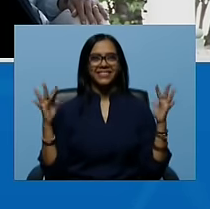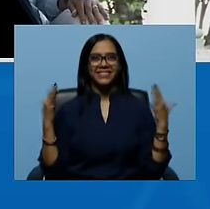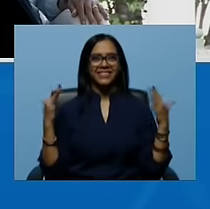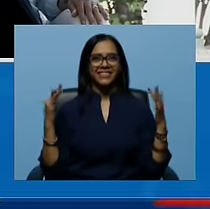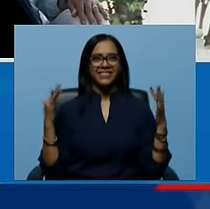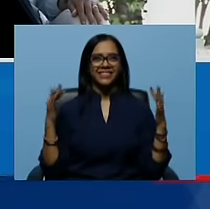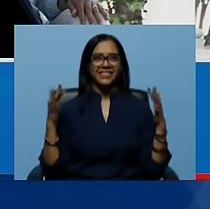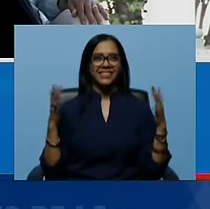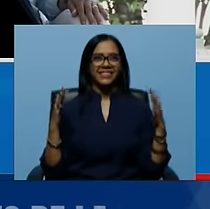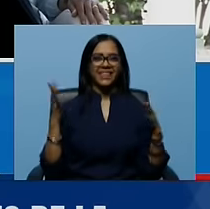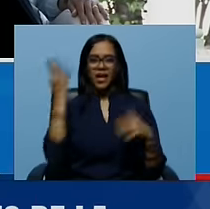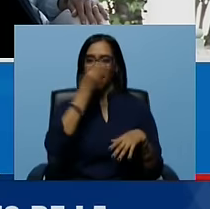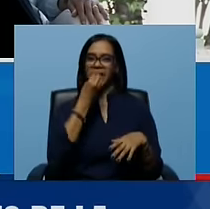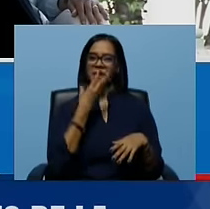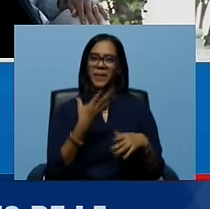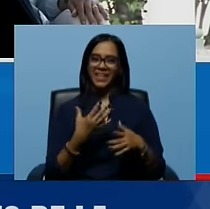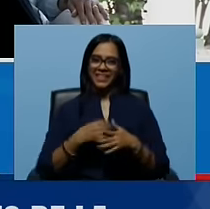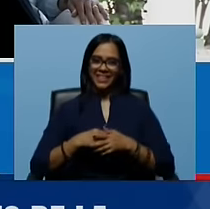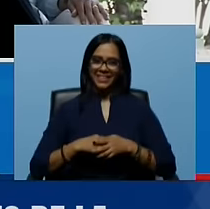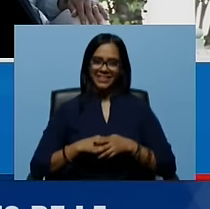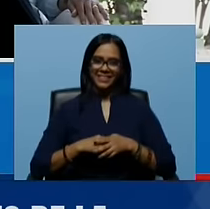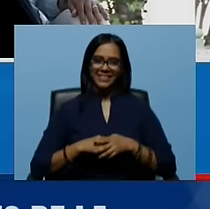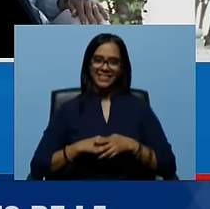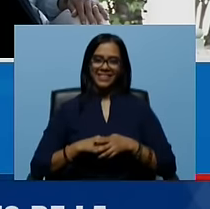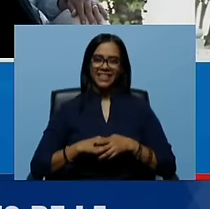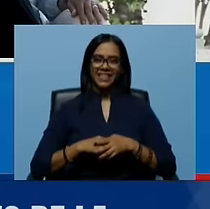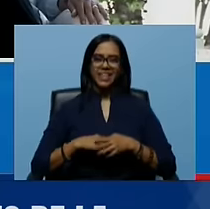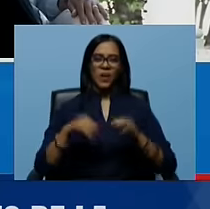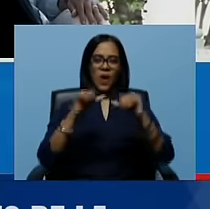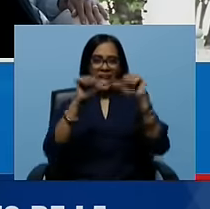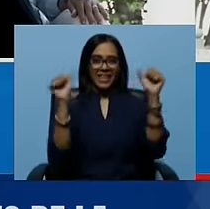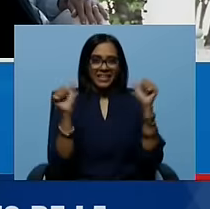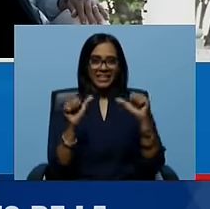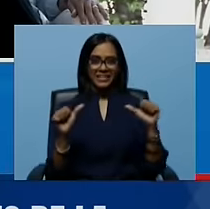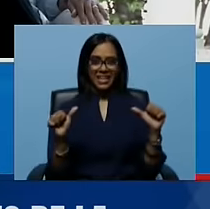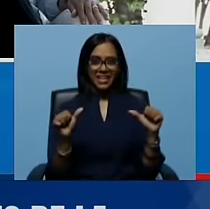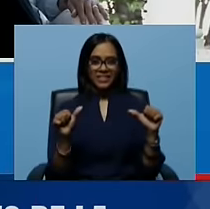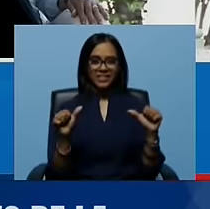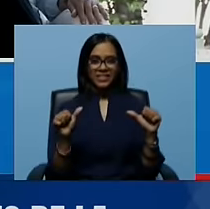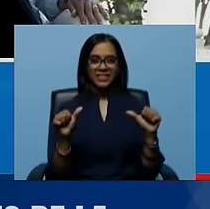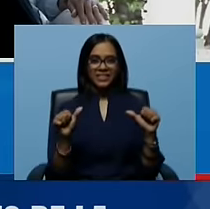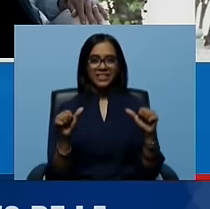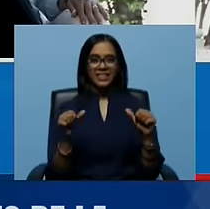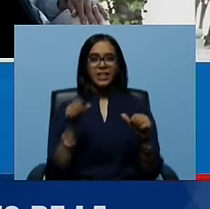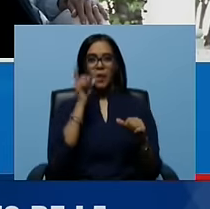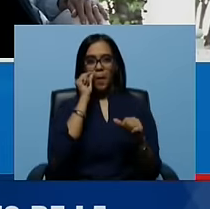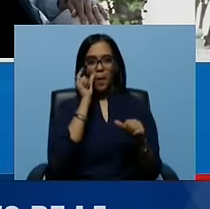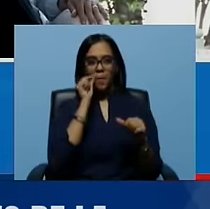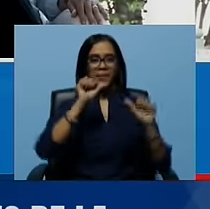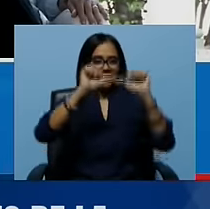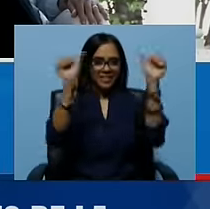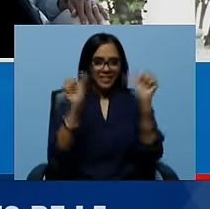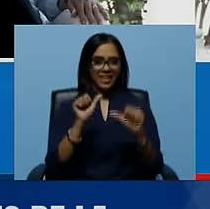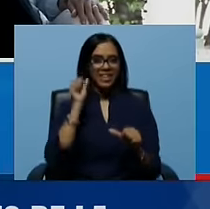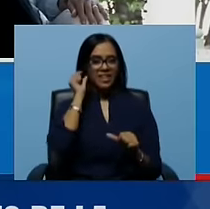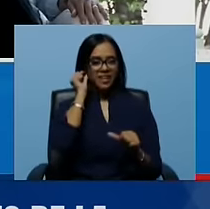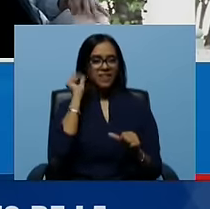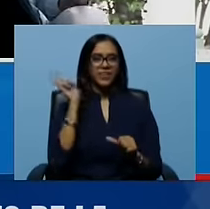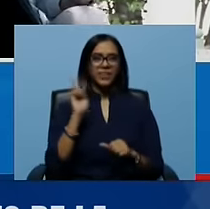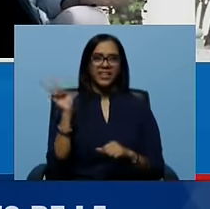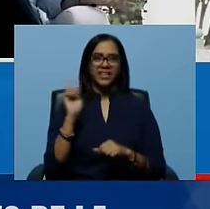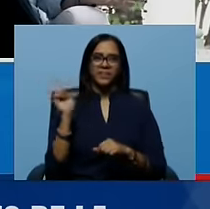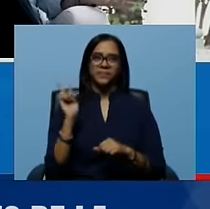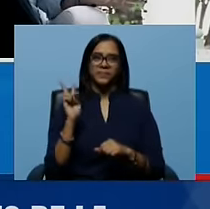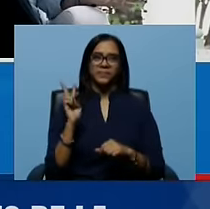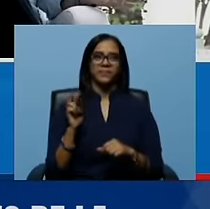¡Qué maravilla! Los artesanos y las artesanas de Venezuela.